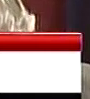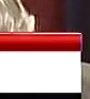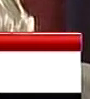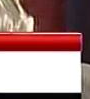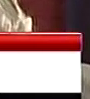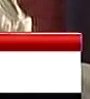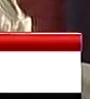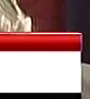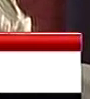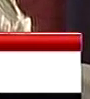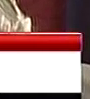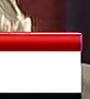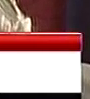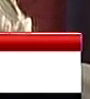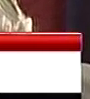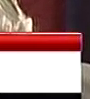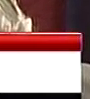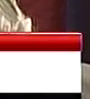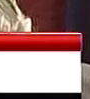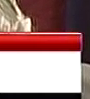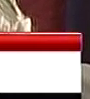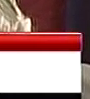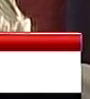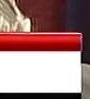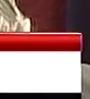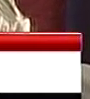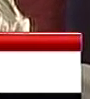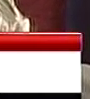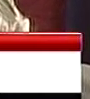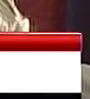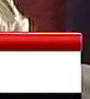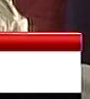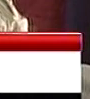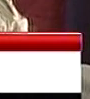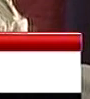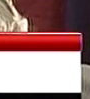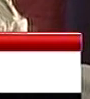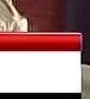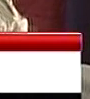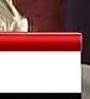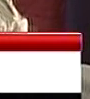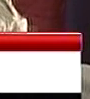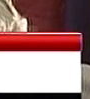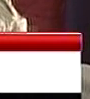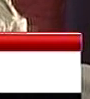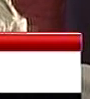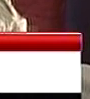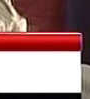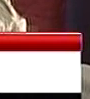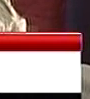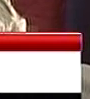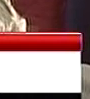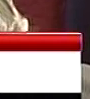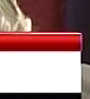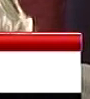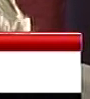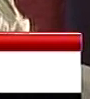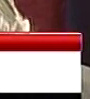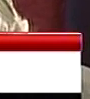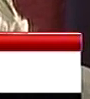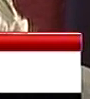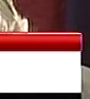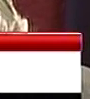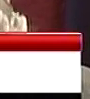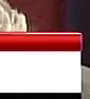de convenios, inclusive, pero lamentablemente no se está atendiendo estos pedidos. Cuente con el respaldo. Yo estoy seguro